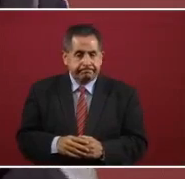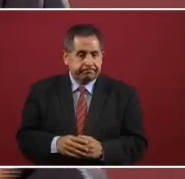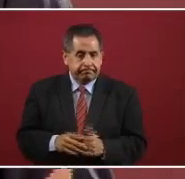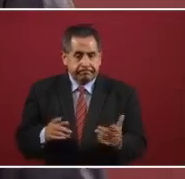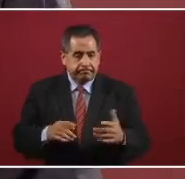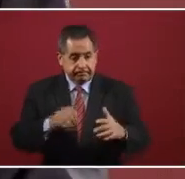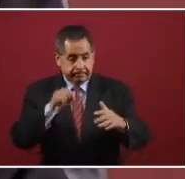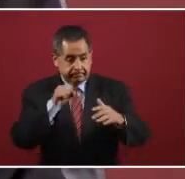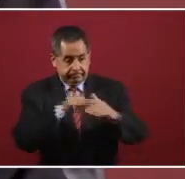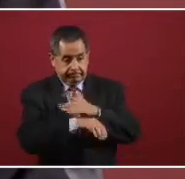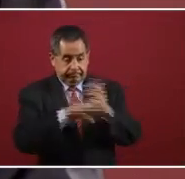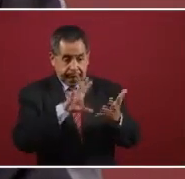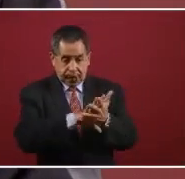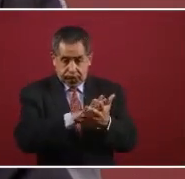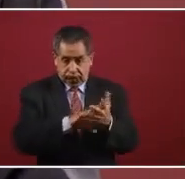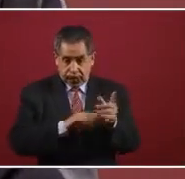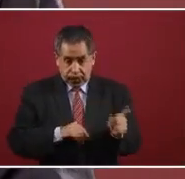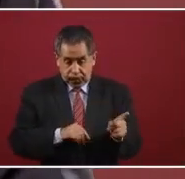presos